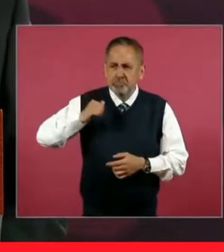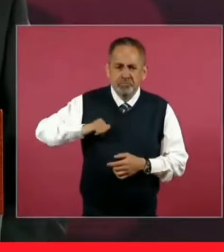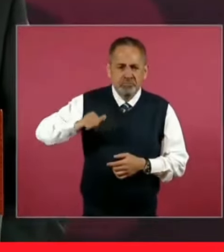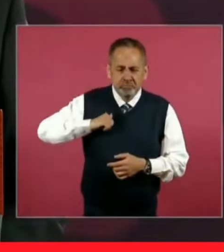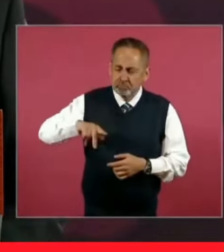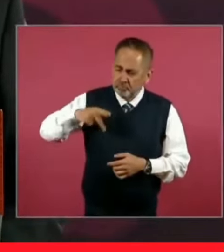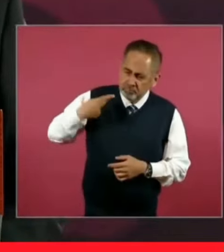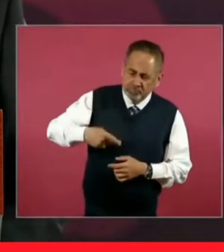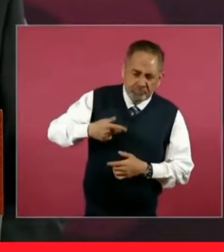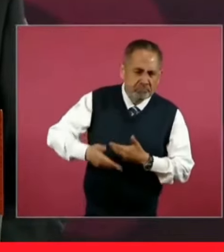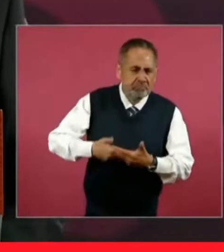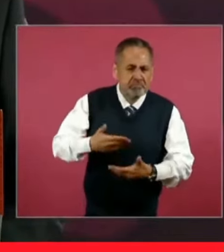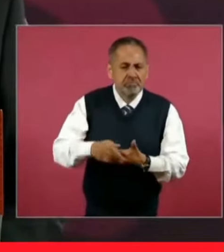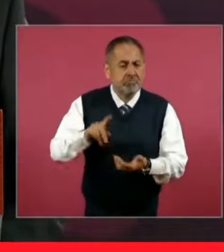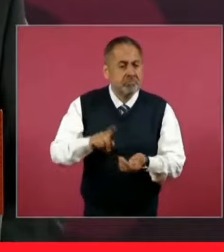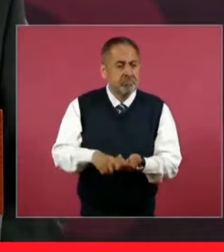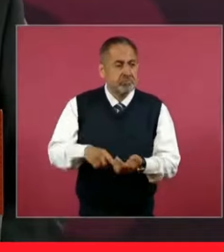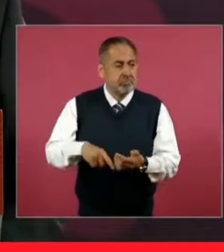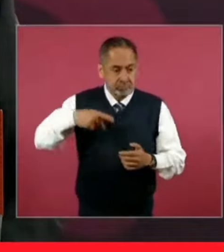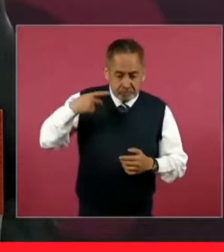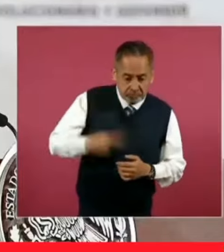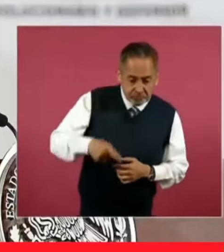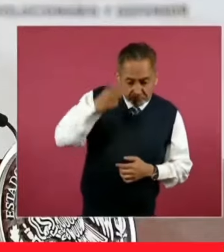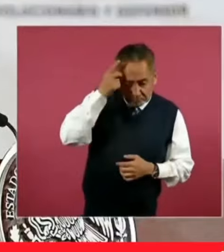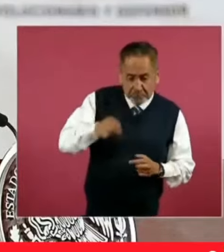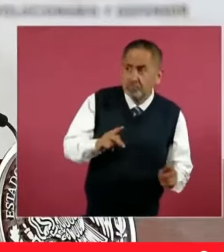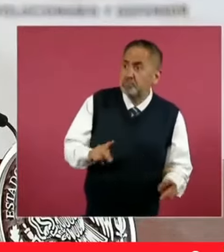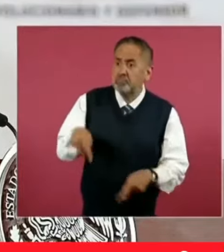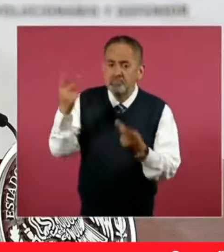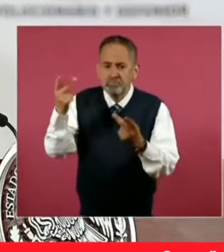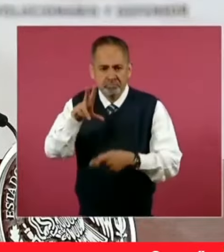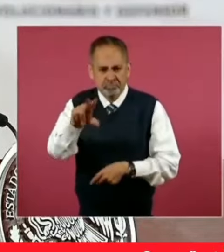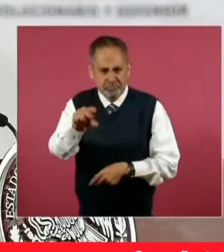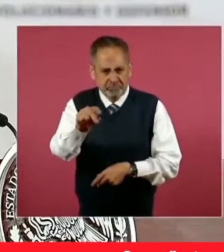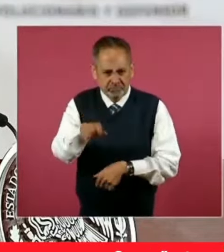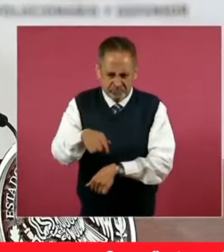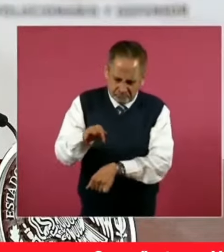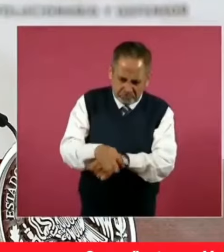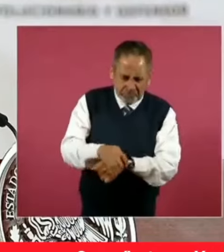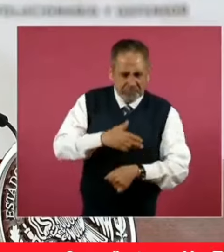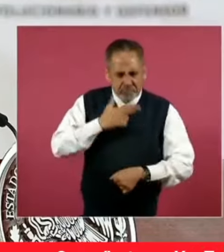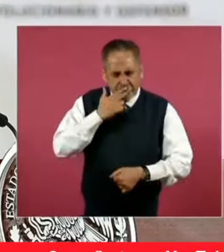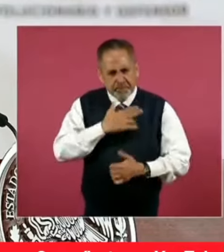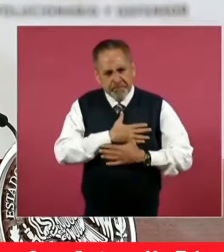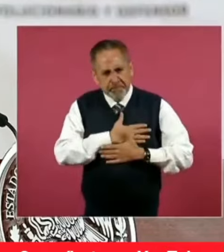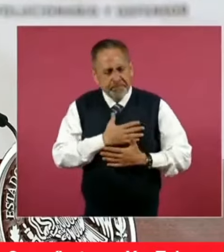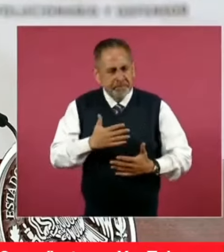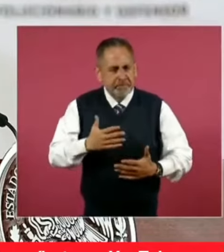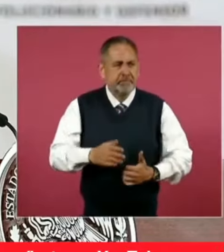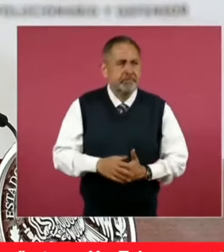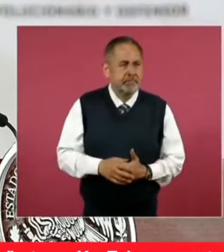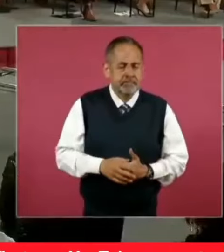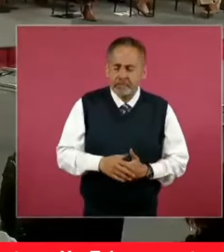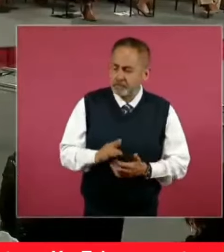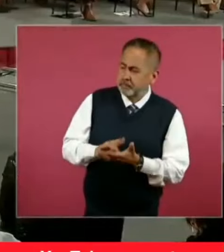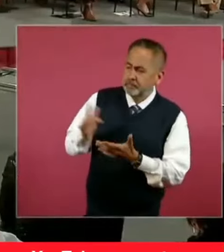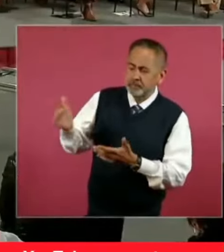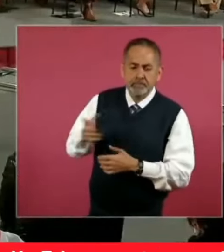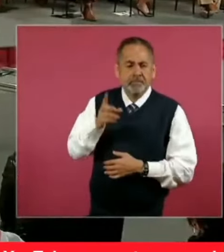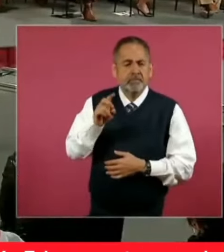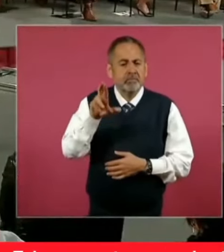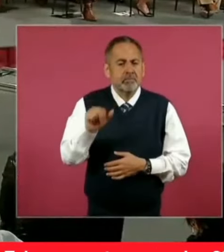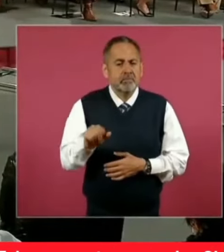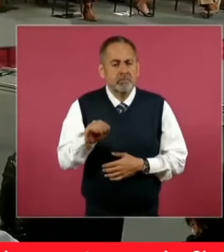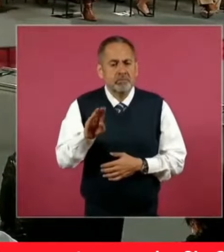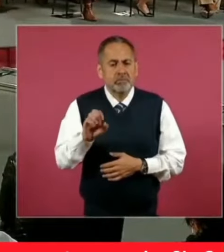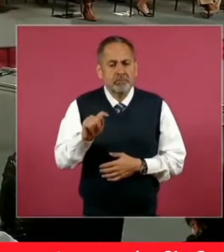porque nuestro patrimonio no se vende, se ama y se defiende. No puedo dejar de agradecer a la doctora